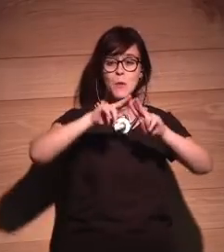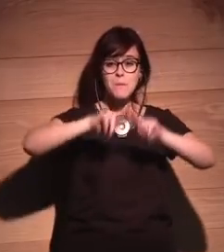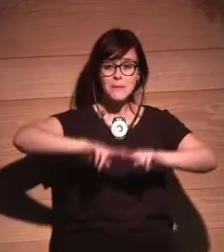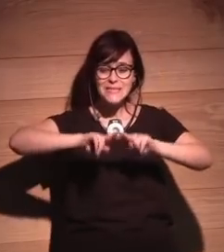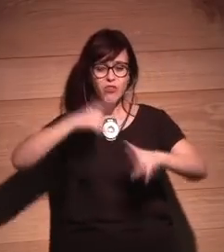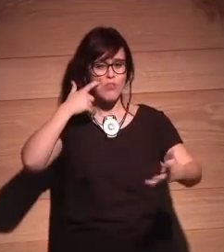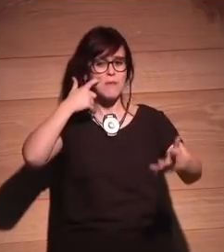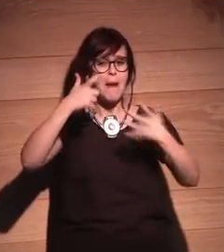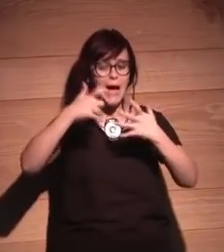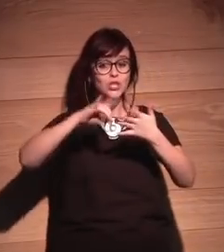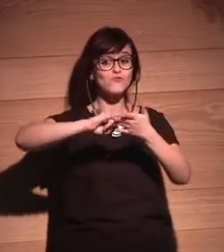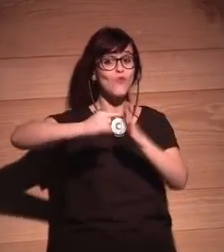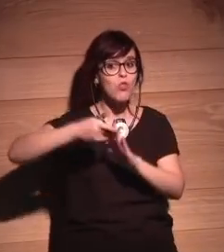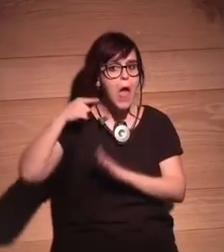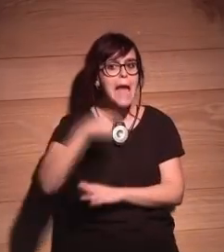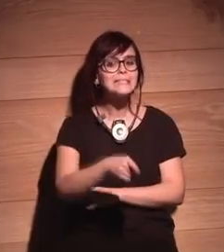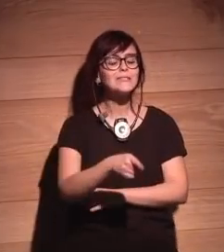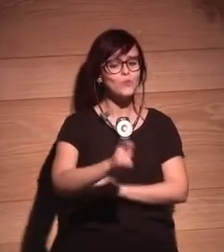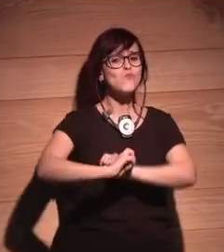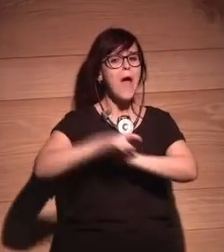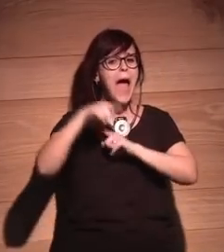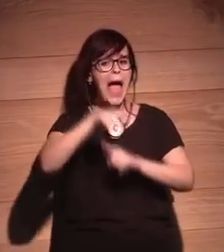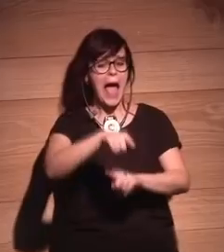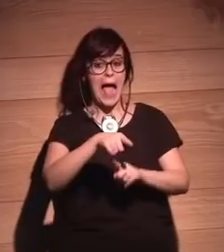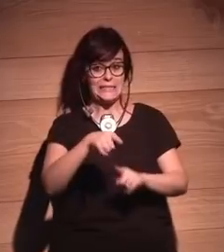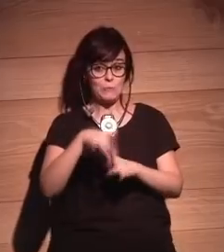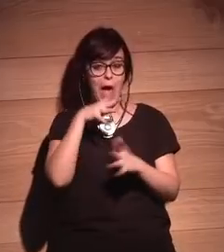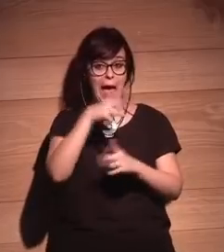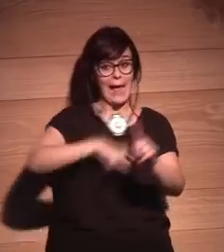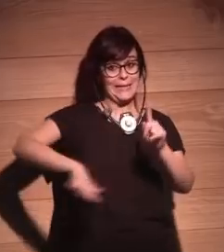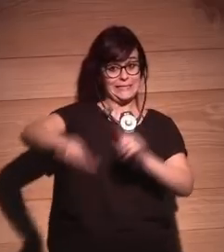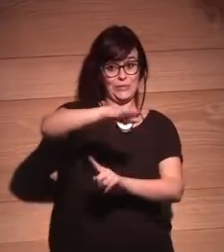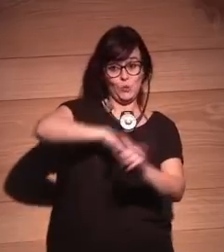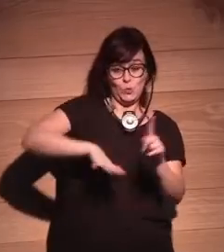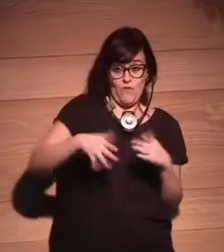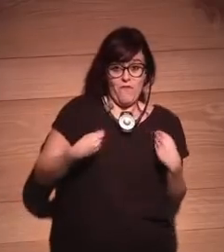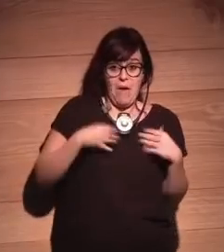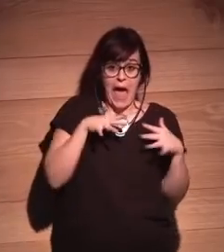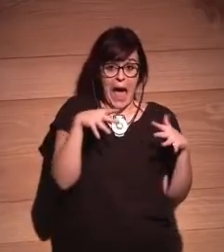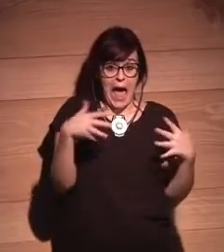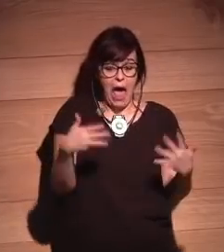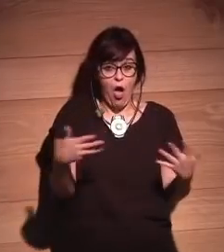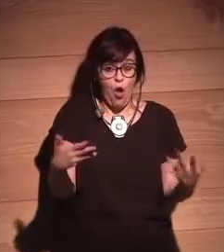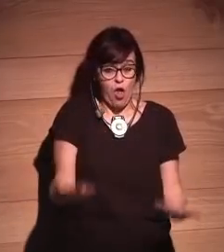de impacto, de soluciones, es una de esas fórmulas, porque vivimos en un